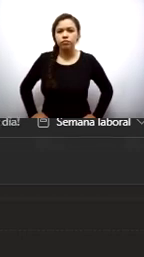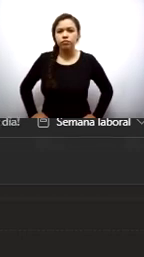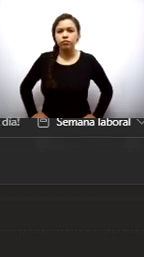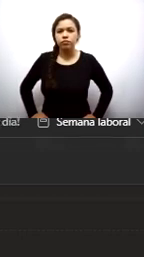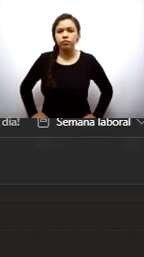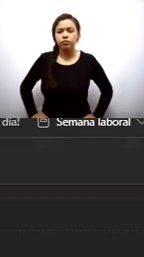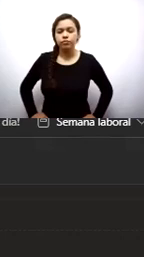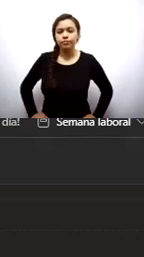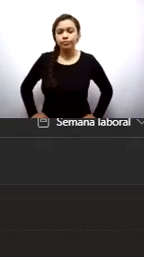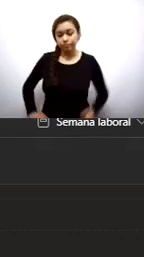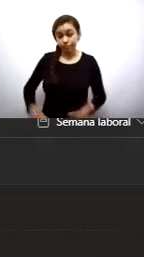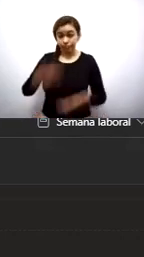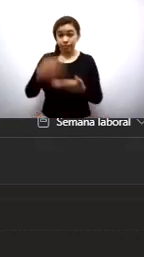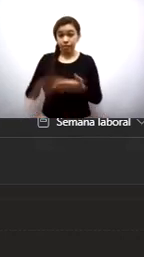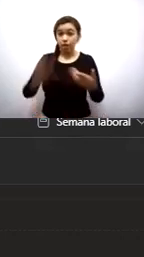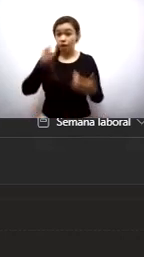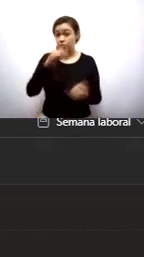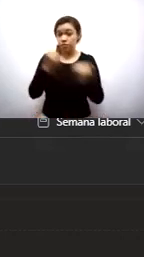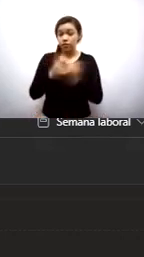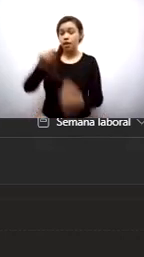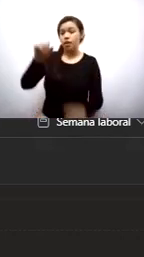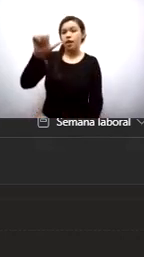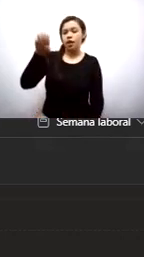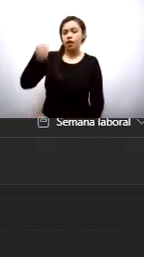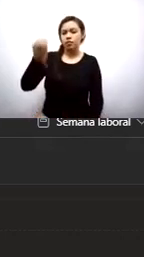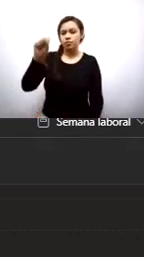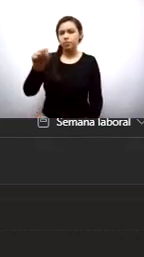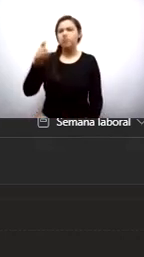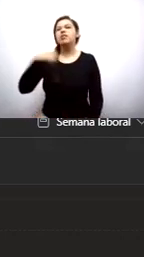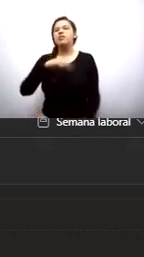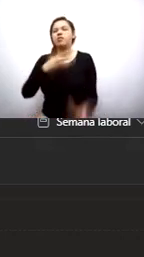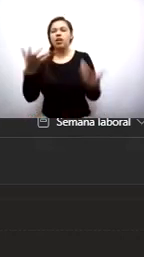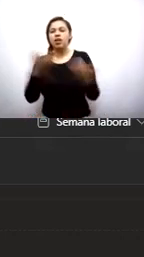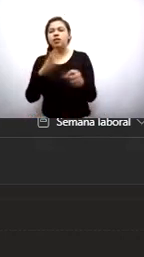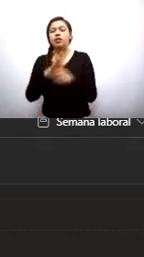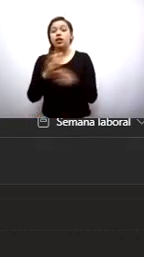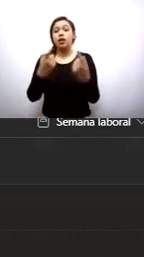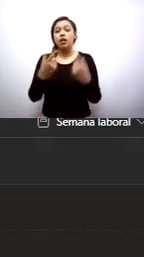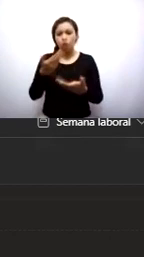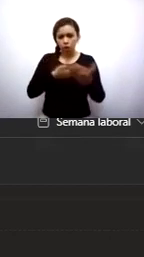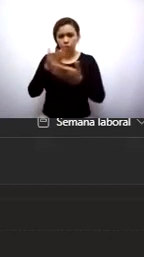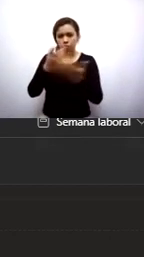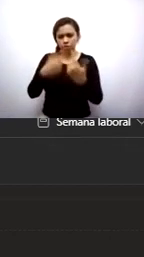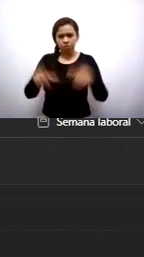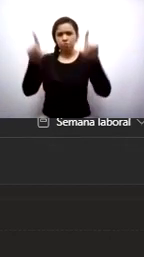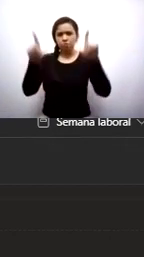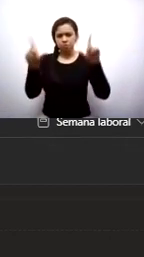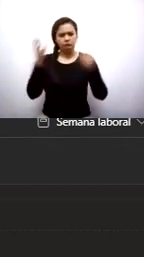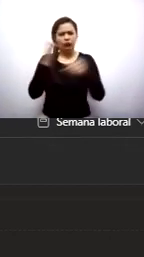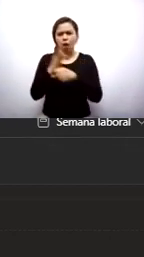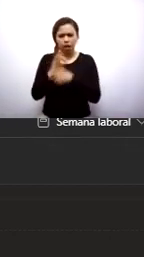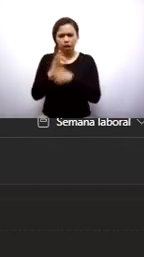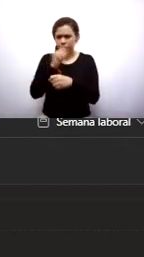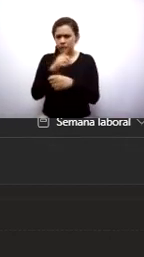Ahora, también aquí en Teams, lo que podemos hacer es justamente compartir la pantalla, como lo estamos haciendo ahorita